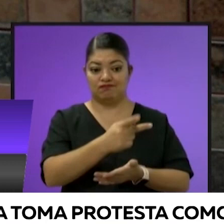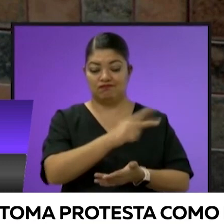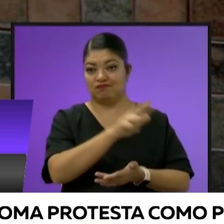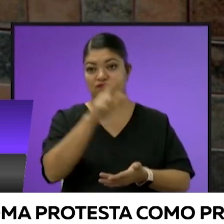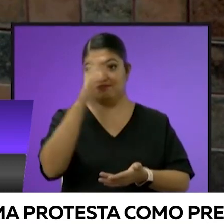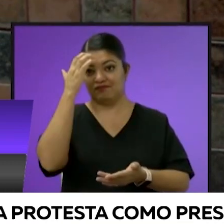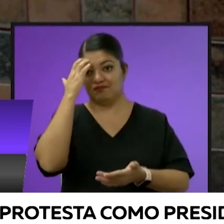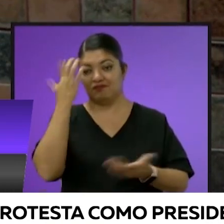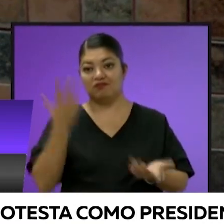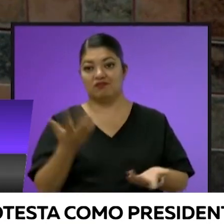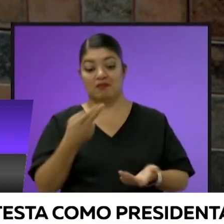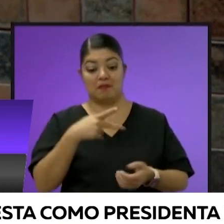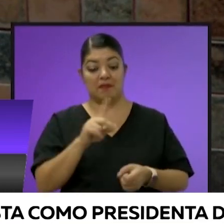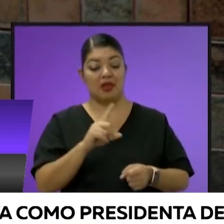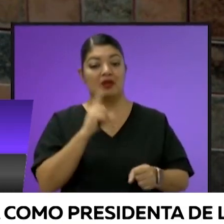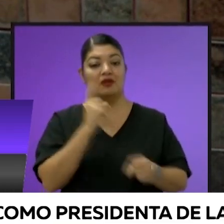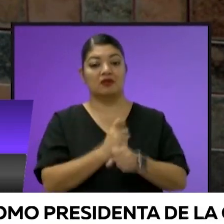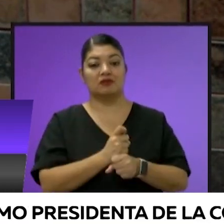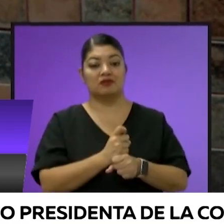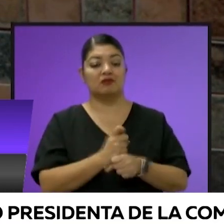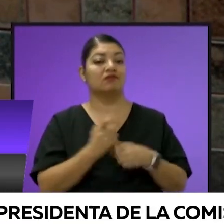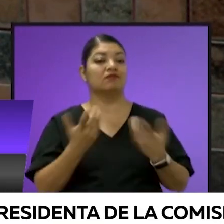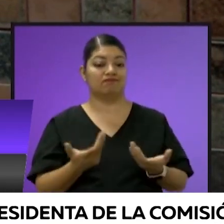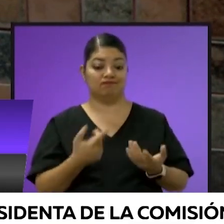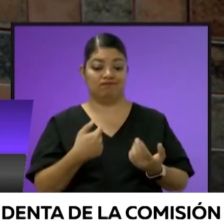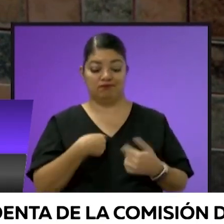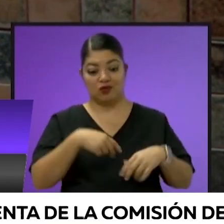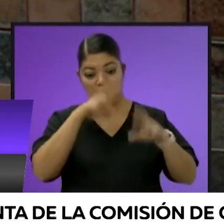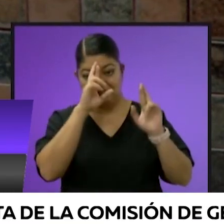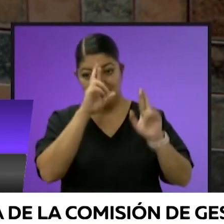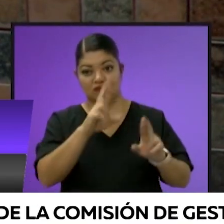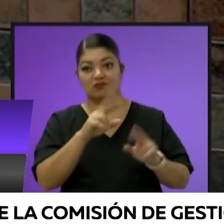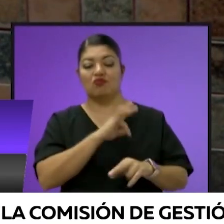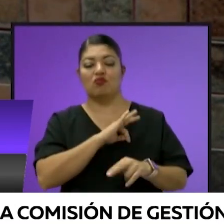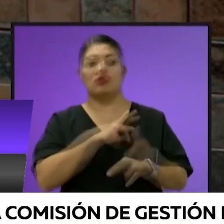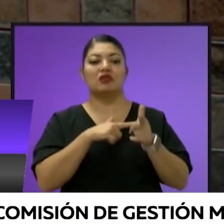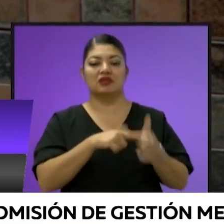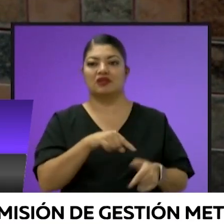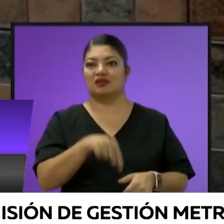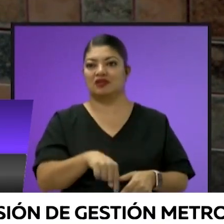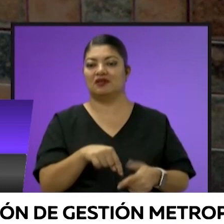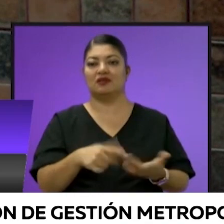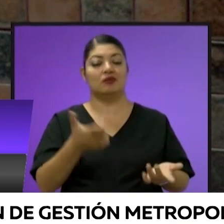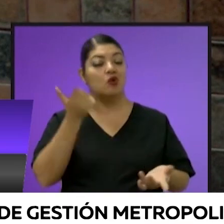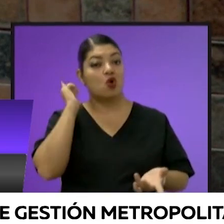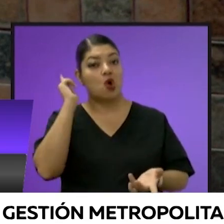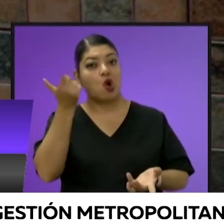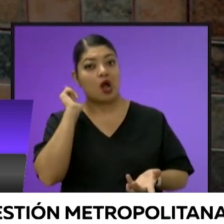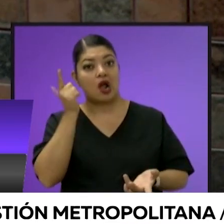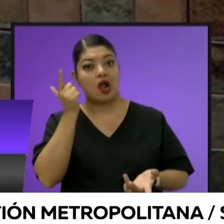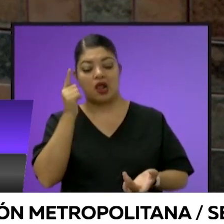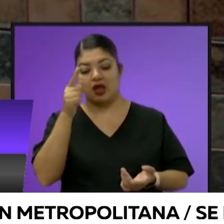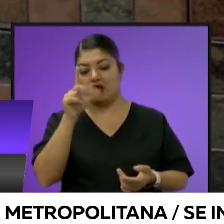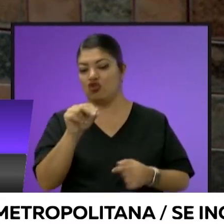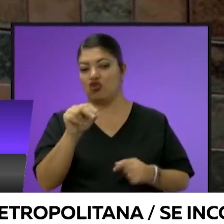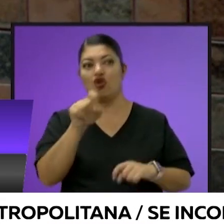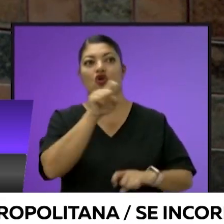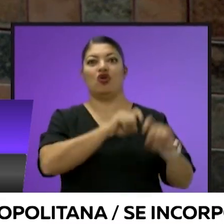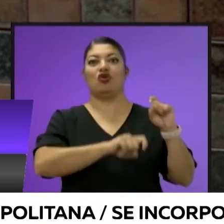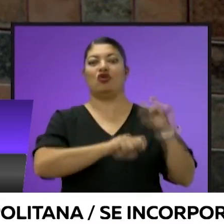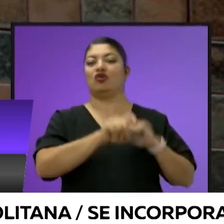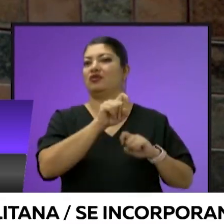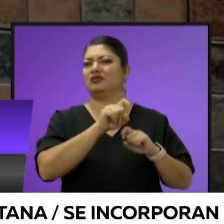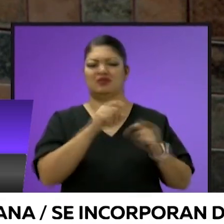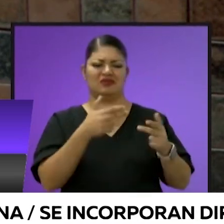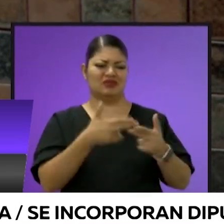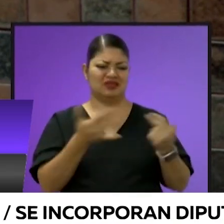reconocimiento, pero sobre todo es un honor poder seguir aquí. Ojalá que no retrocedamos en